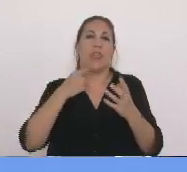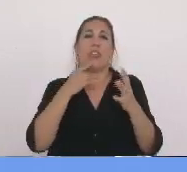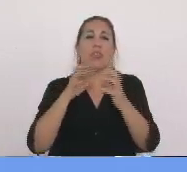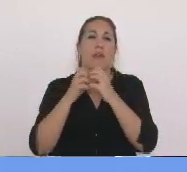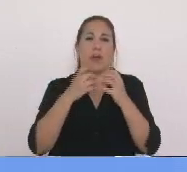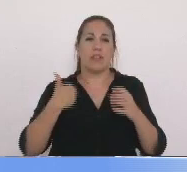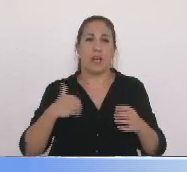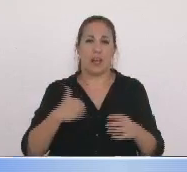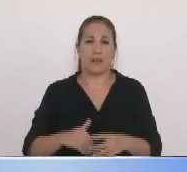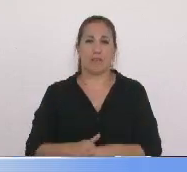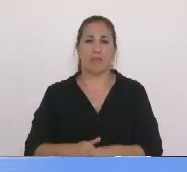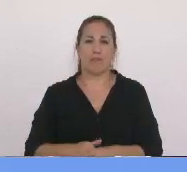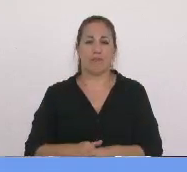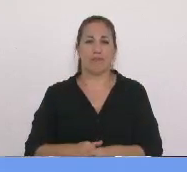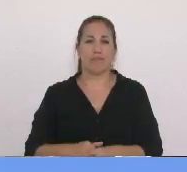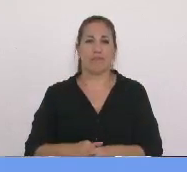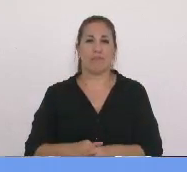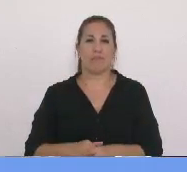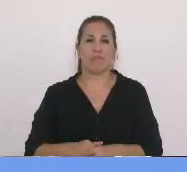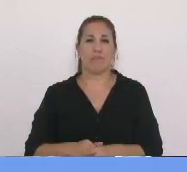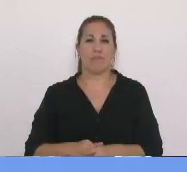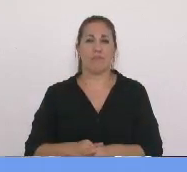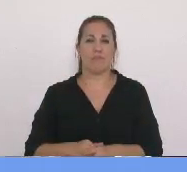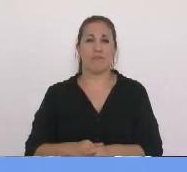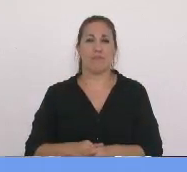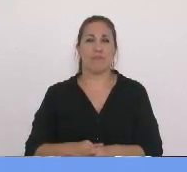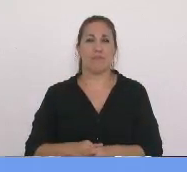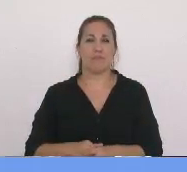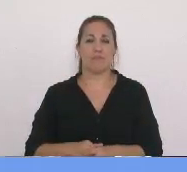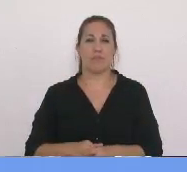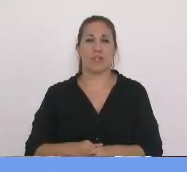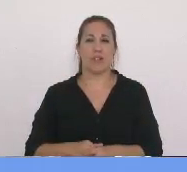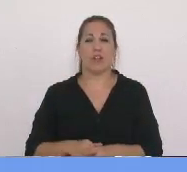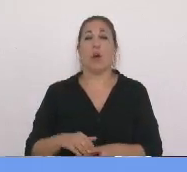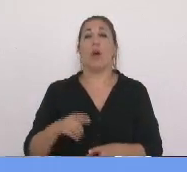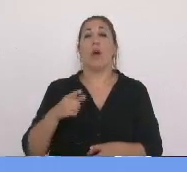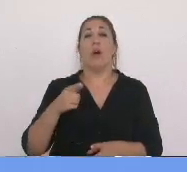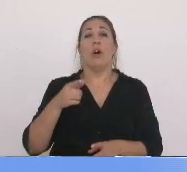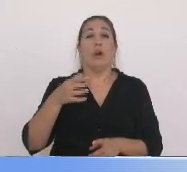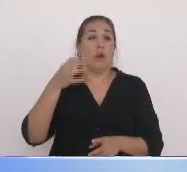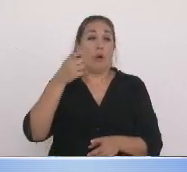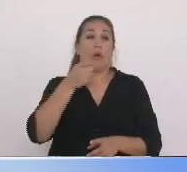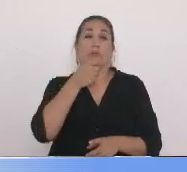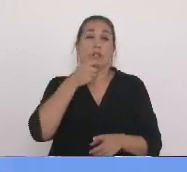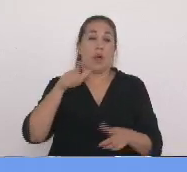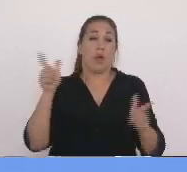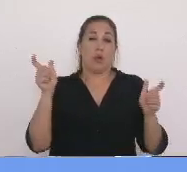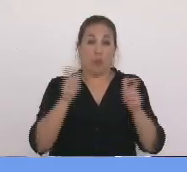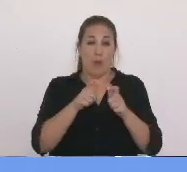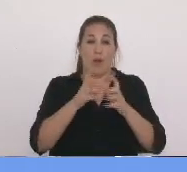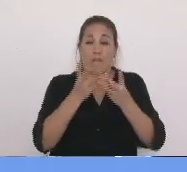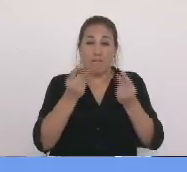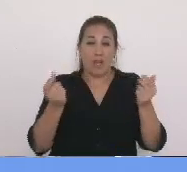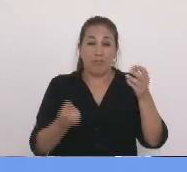por supuesto y hago votos para que cuando este consejo se termine de conformar